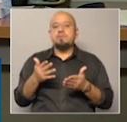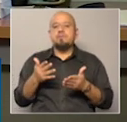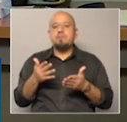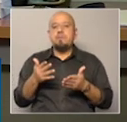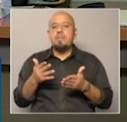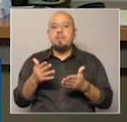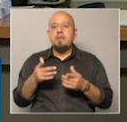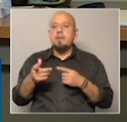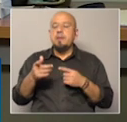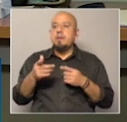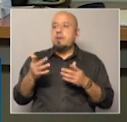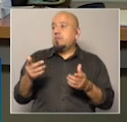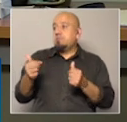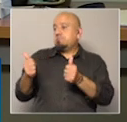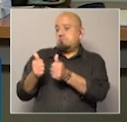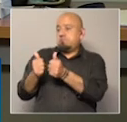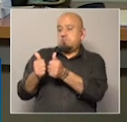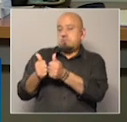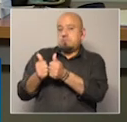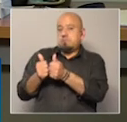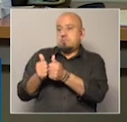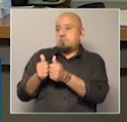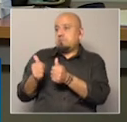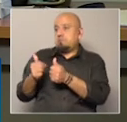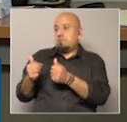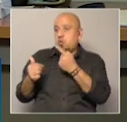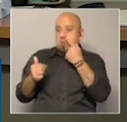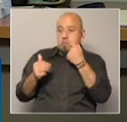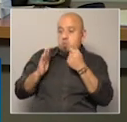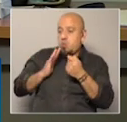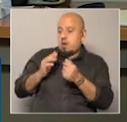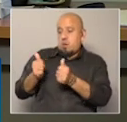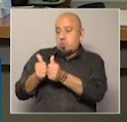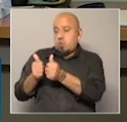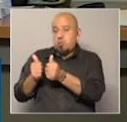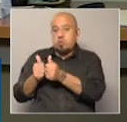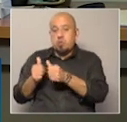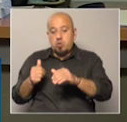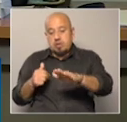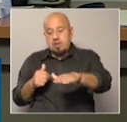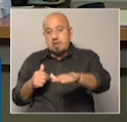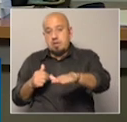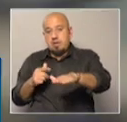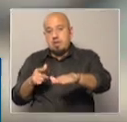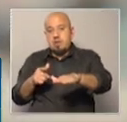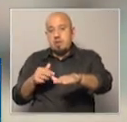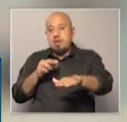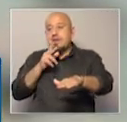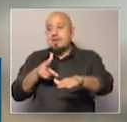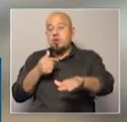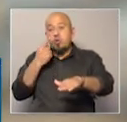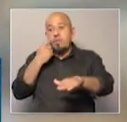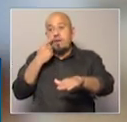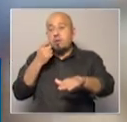de una pareja que están viviendo juntos y un niño pequeño, hijo del varón, se va a